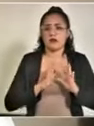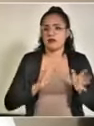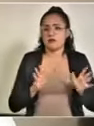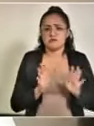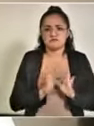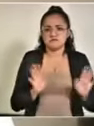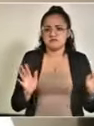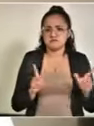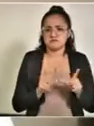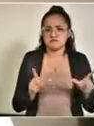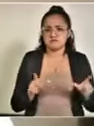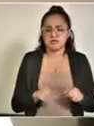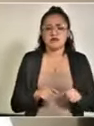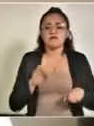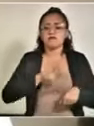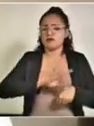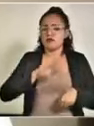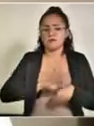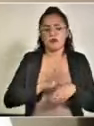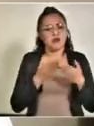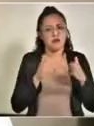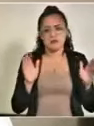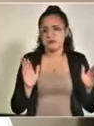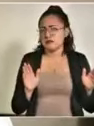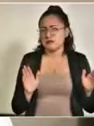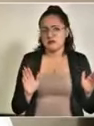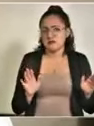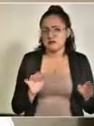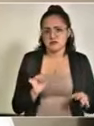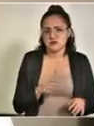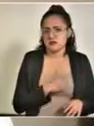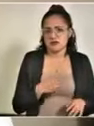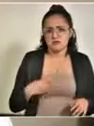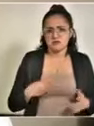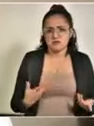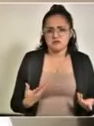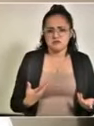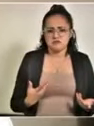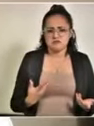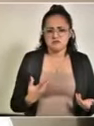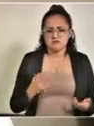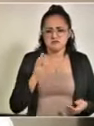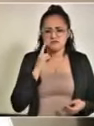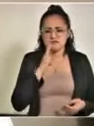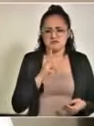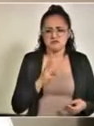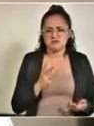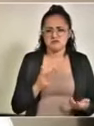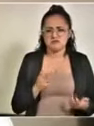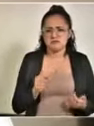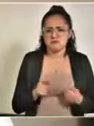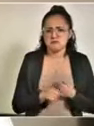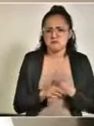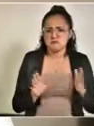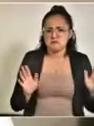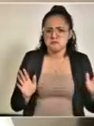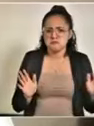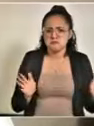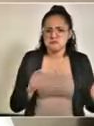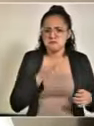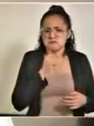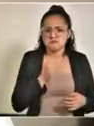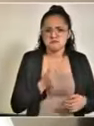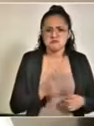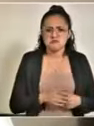permanentemente. Las farmacias están abiertas. No veo qué otro caso.